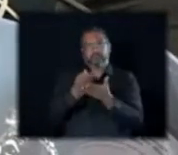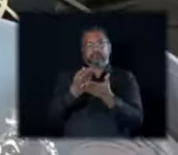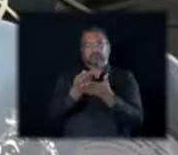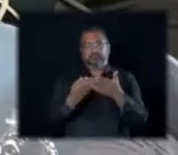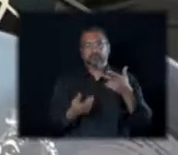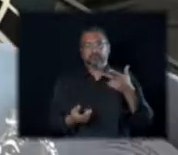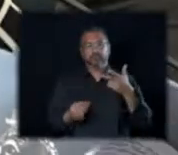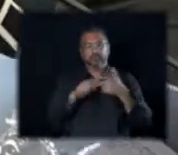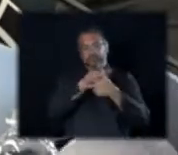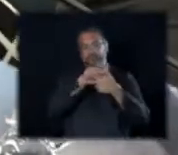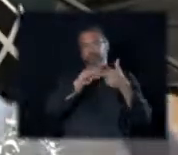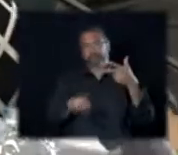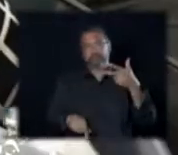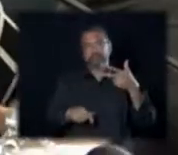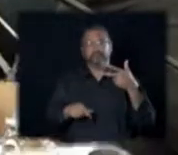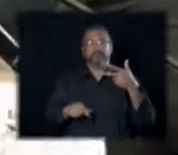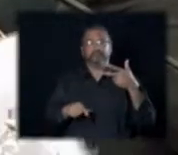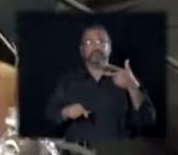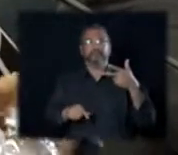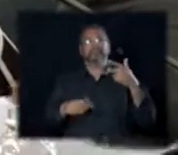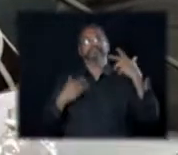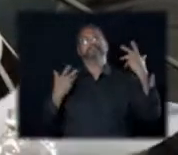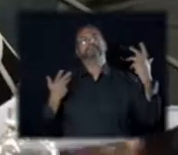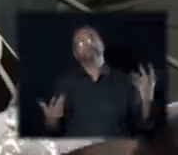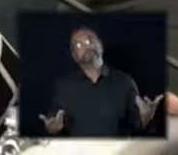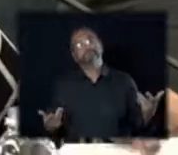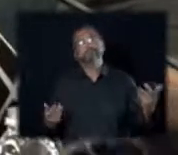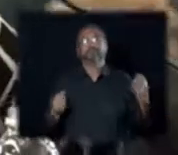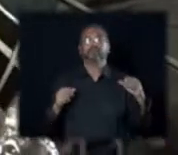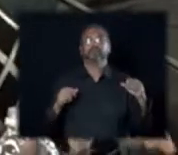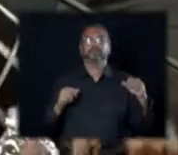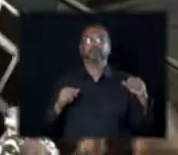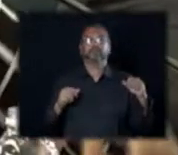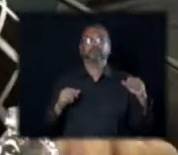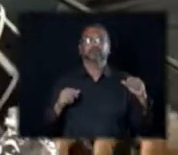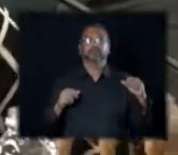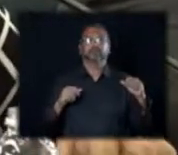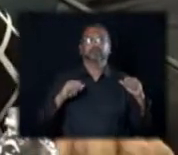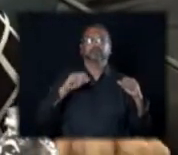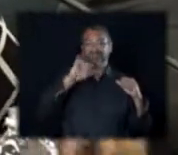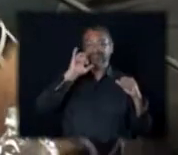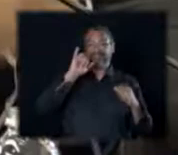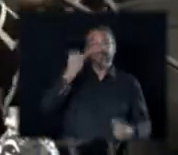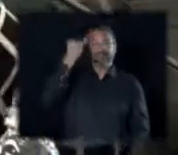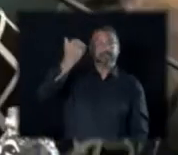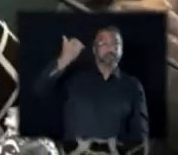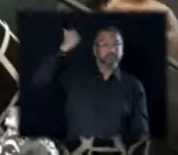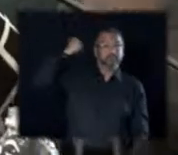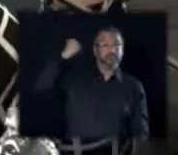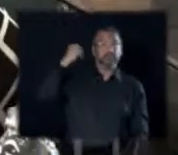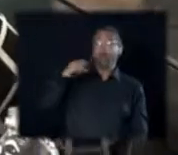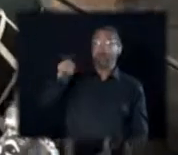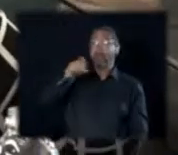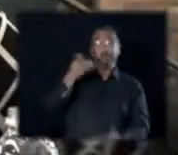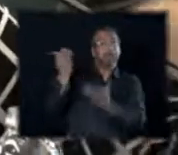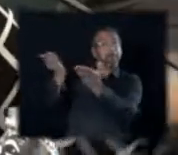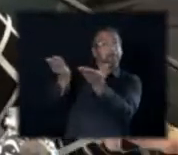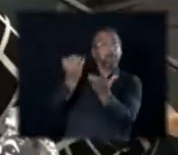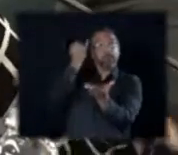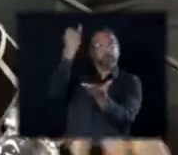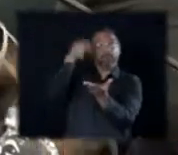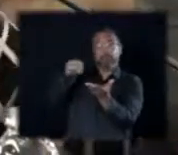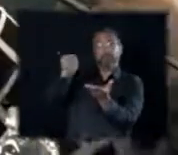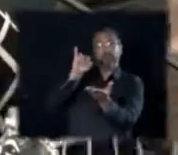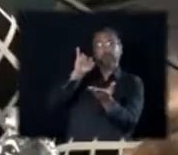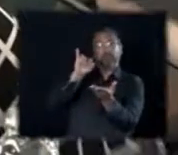y deben asegurarse de la consolidación completa de todos los recursos en efectivo del gobierno. Originalmente esa era la idea y esa era la